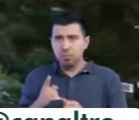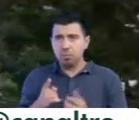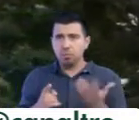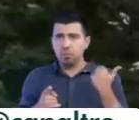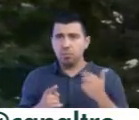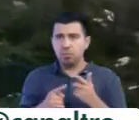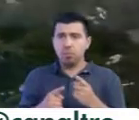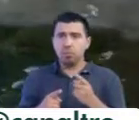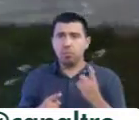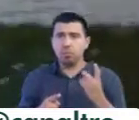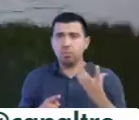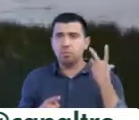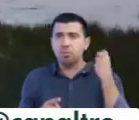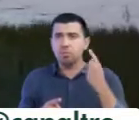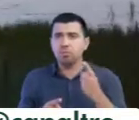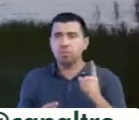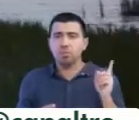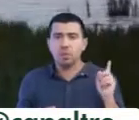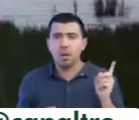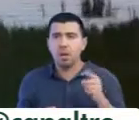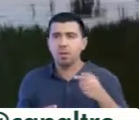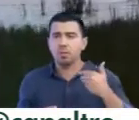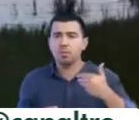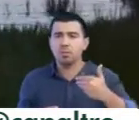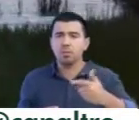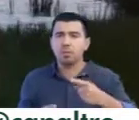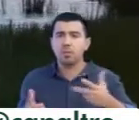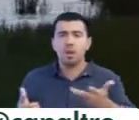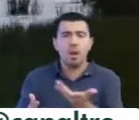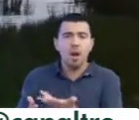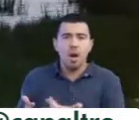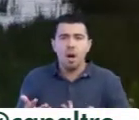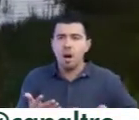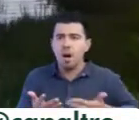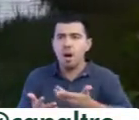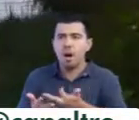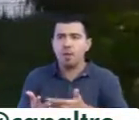tradición y tenemos una laguna muy hermosa y por eso queremos que la gente venga y nos visite.